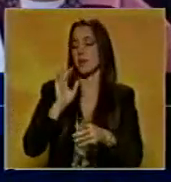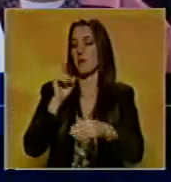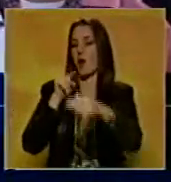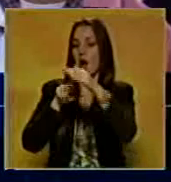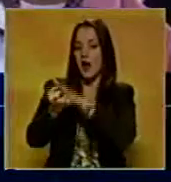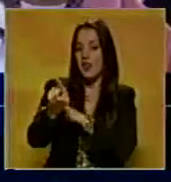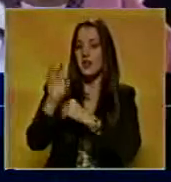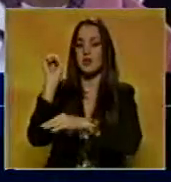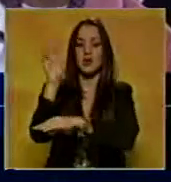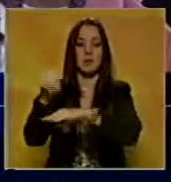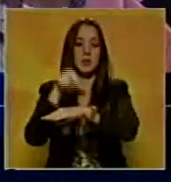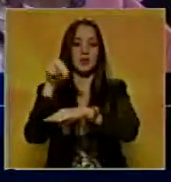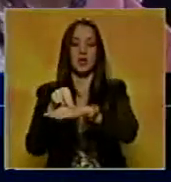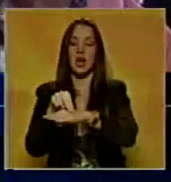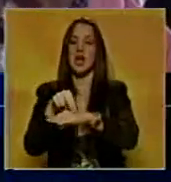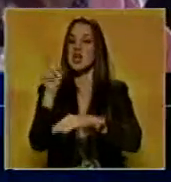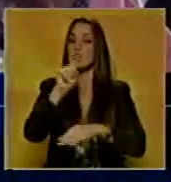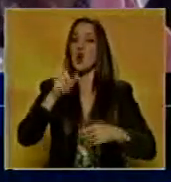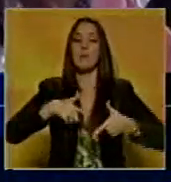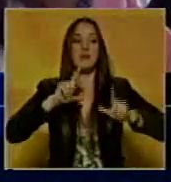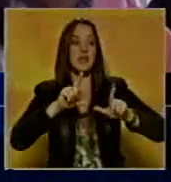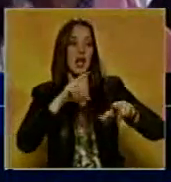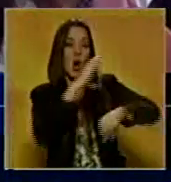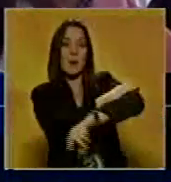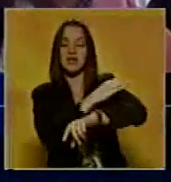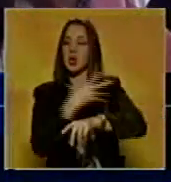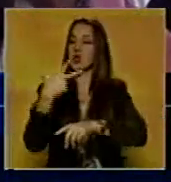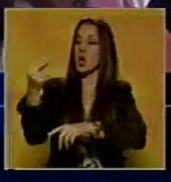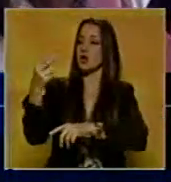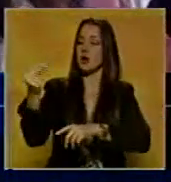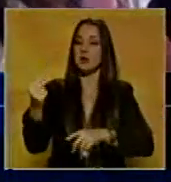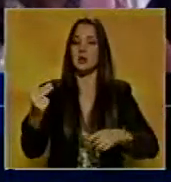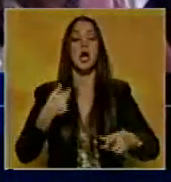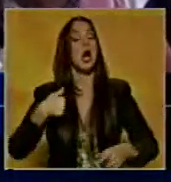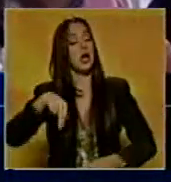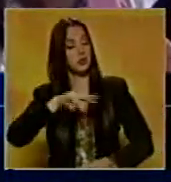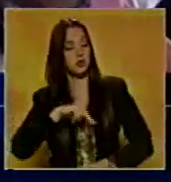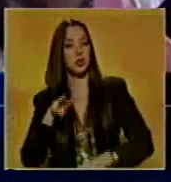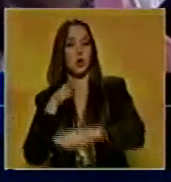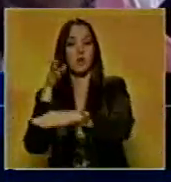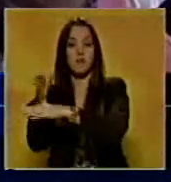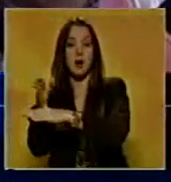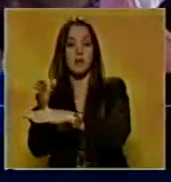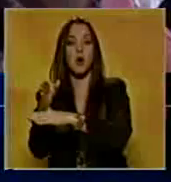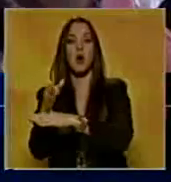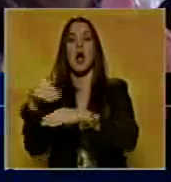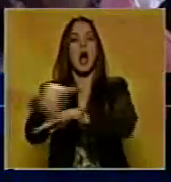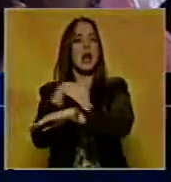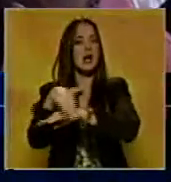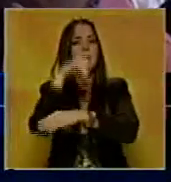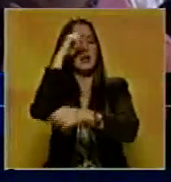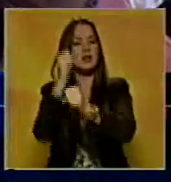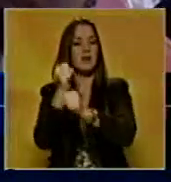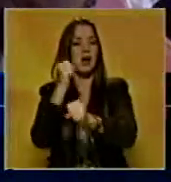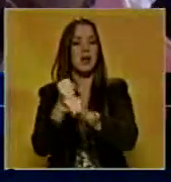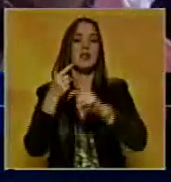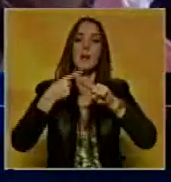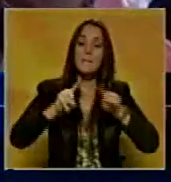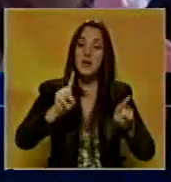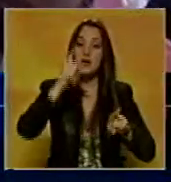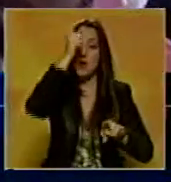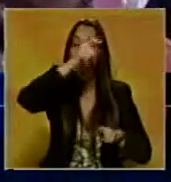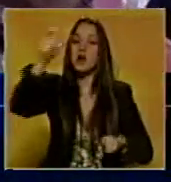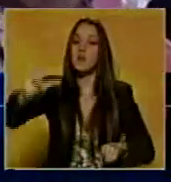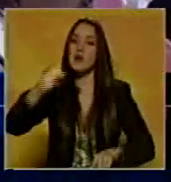nos deja la contrarrevolución, nosotros con el pueblo estaremos en la calle, con el parlamentarismo social de calle trabajando, pero el pueblo tiene a